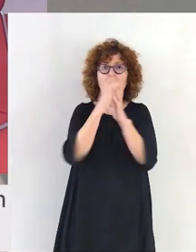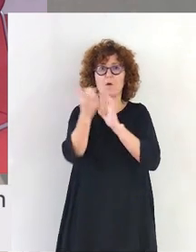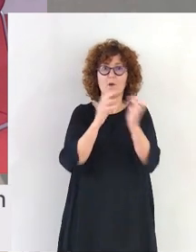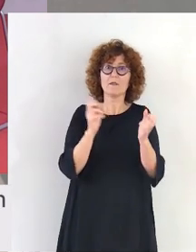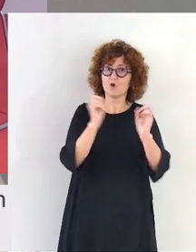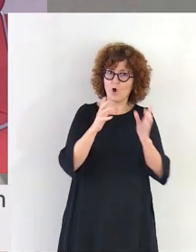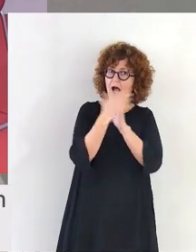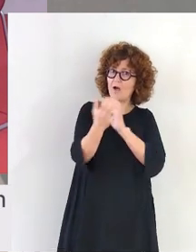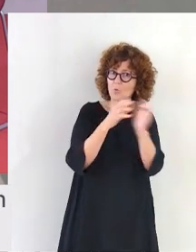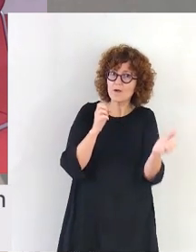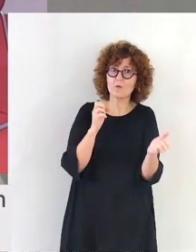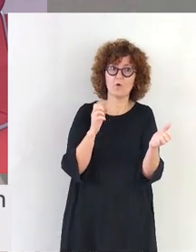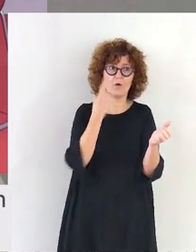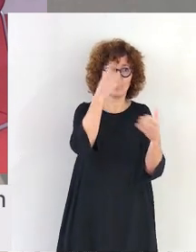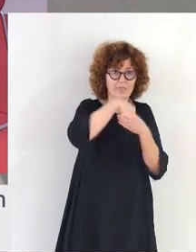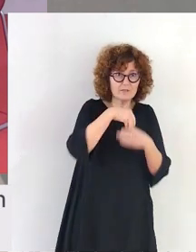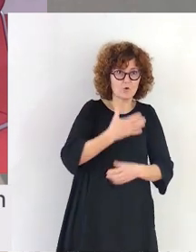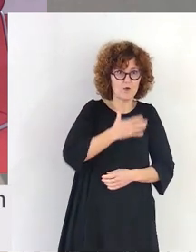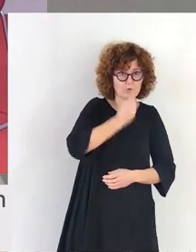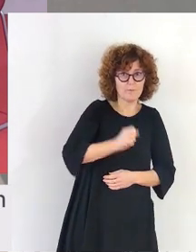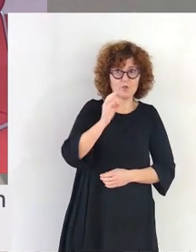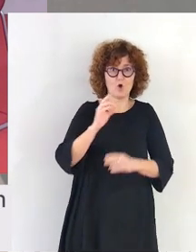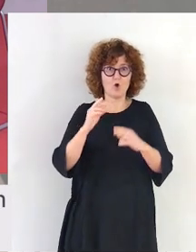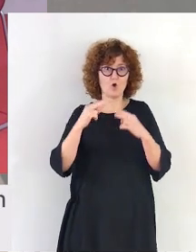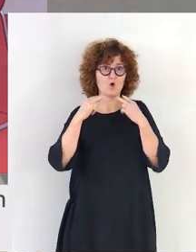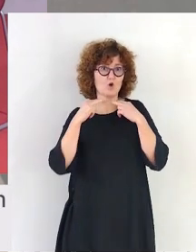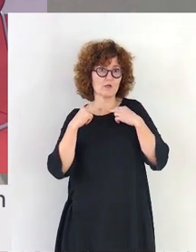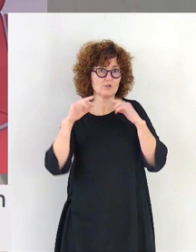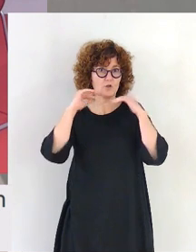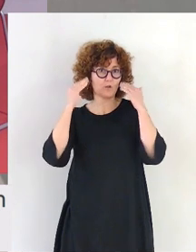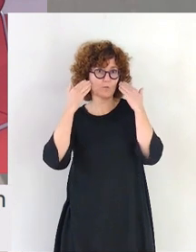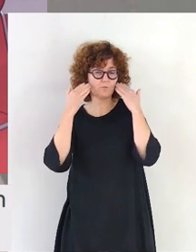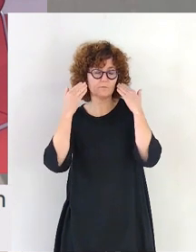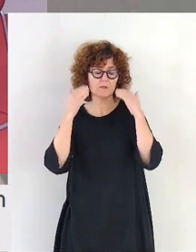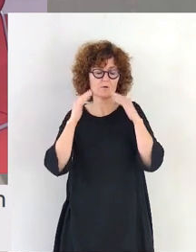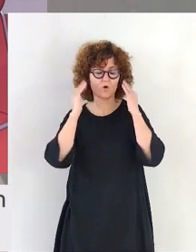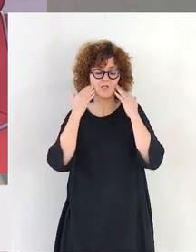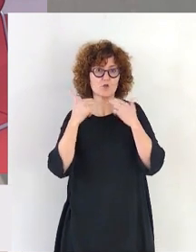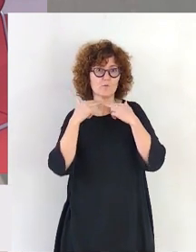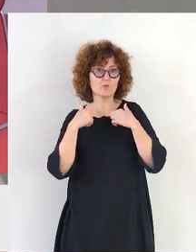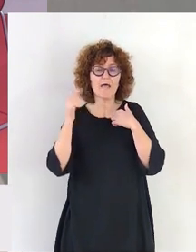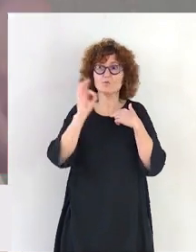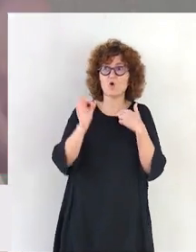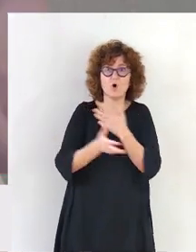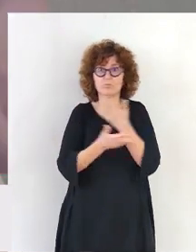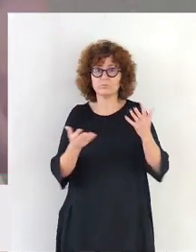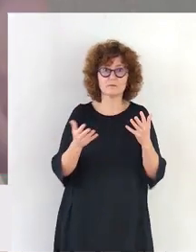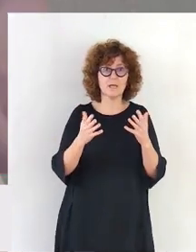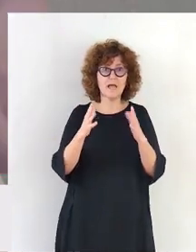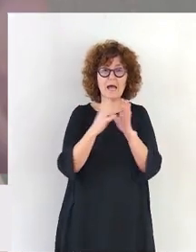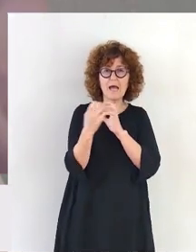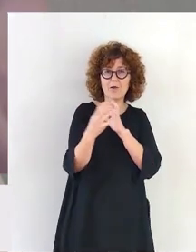solamente un acuerdo en auntamiento o en un congreso de los diputados o en un fondo de inversión a ver dónde se invierte Y dónde No no no tienen que ser acuerdos